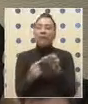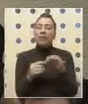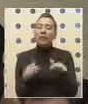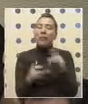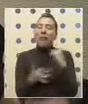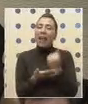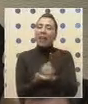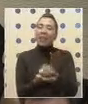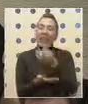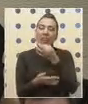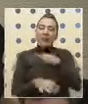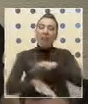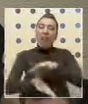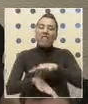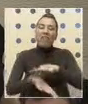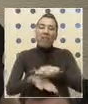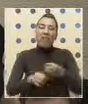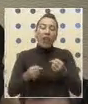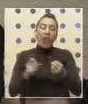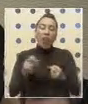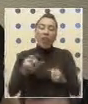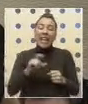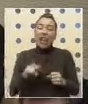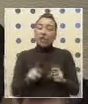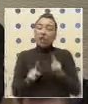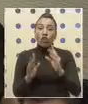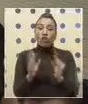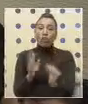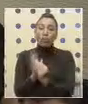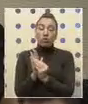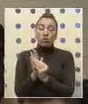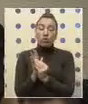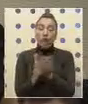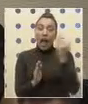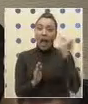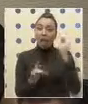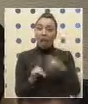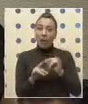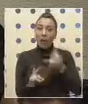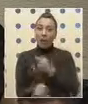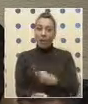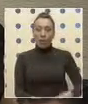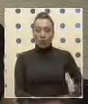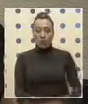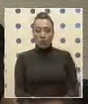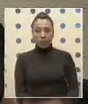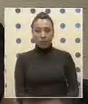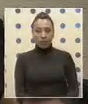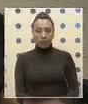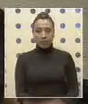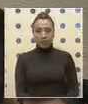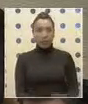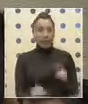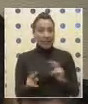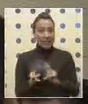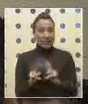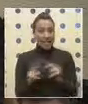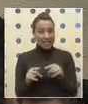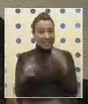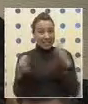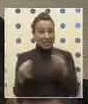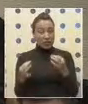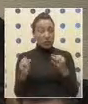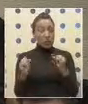para tratar enfermedades crónicas no fueron considerados en esa oportunidad por el Ejecutivo. De llevarse a cabo esta medida, deja